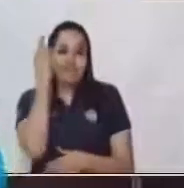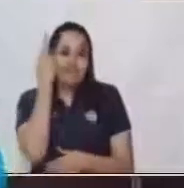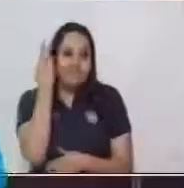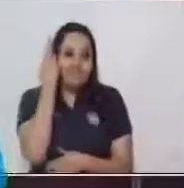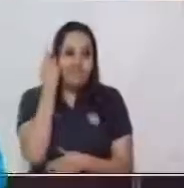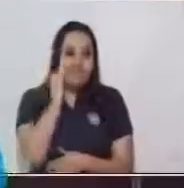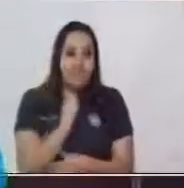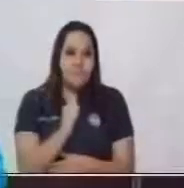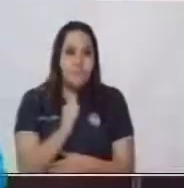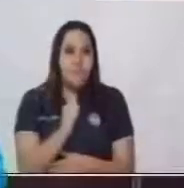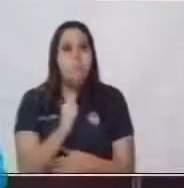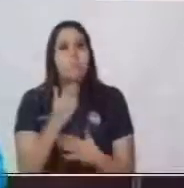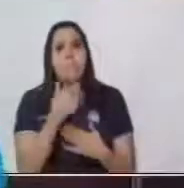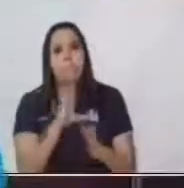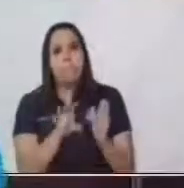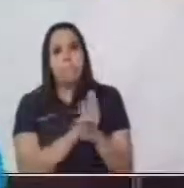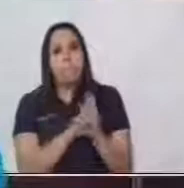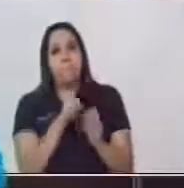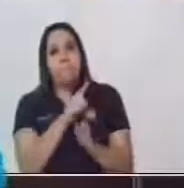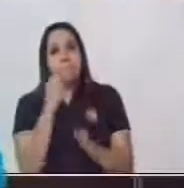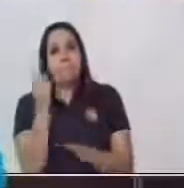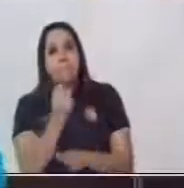es básico en cualquier